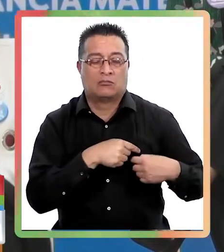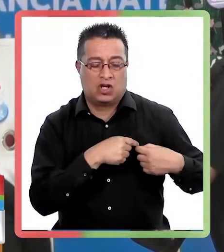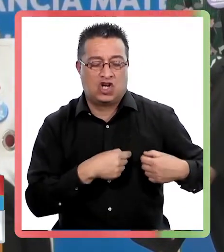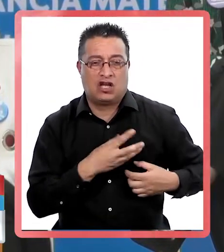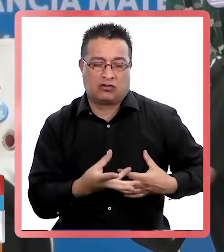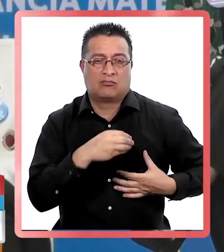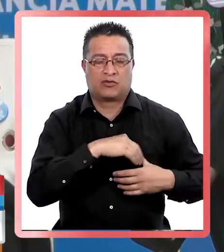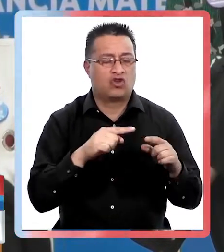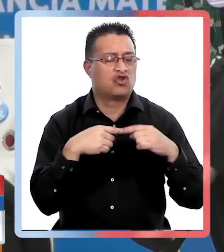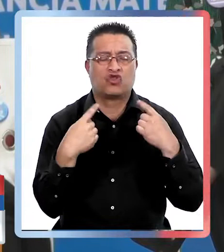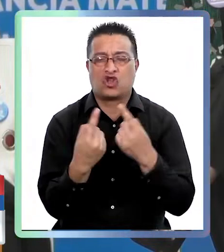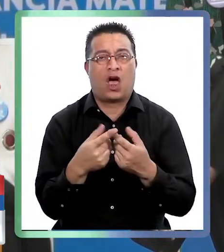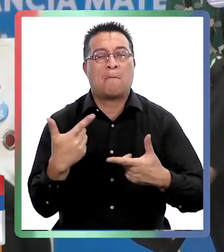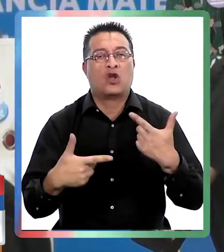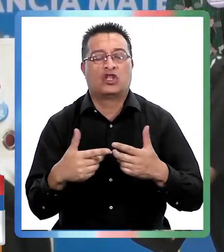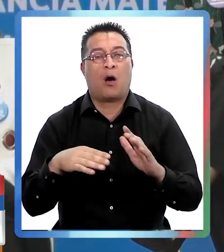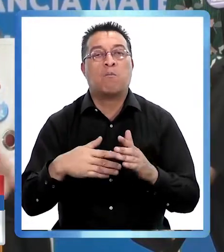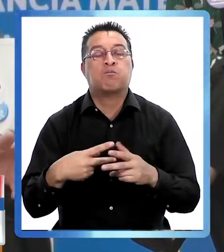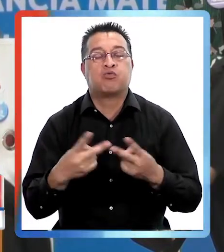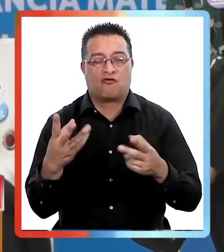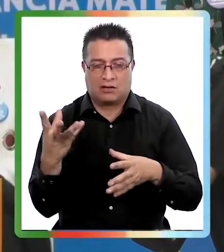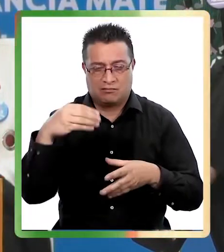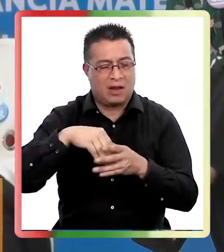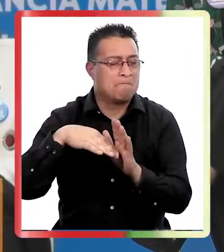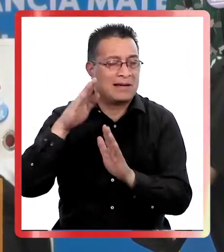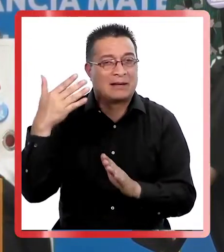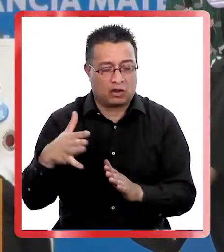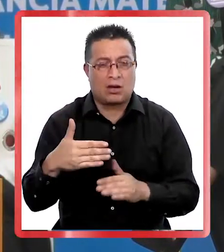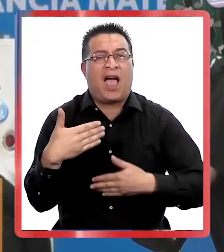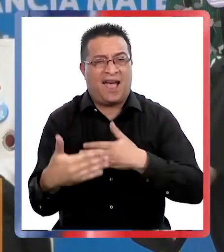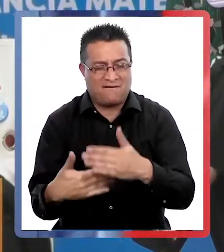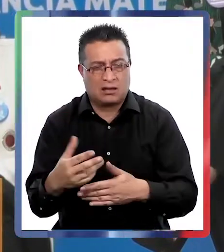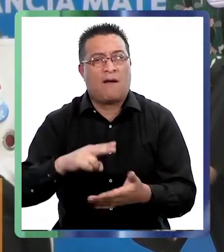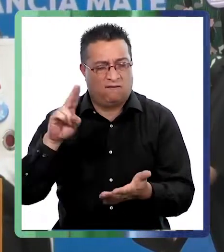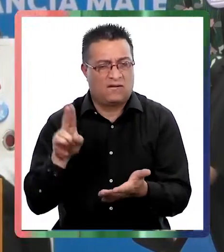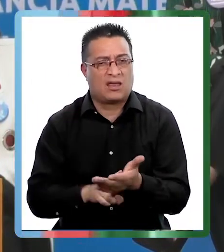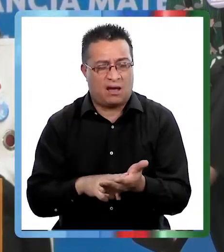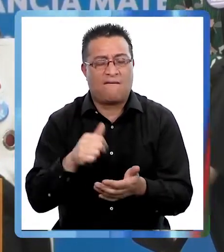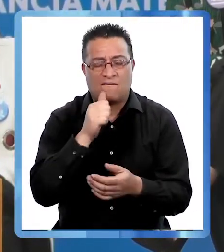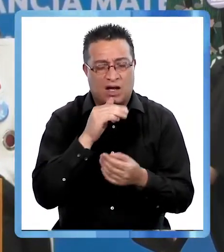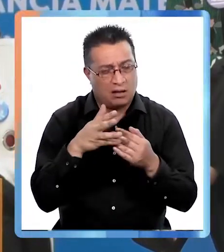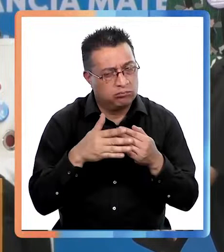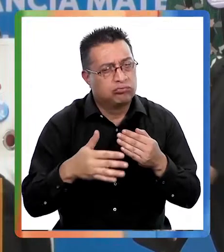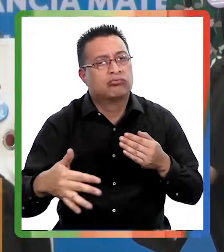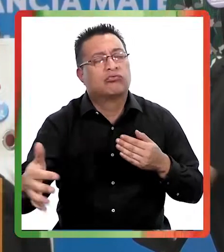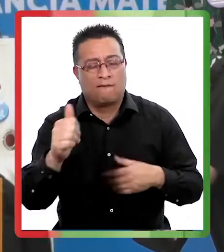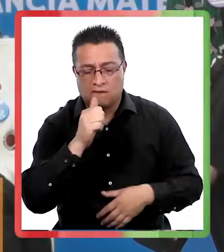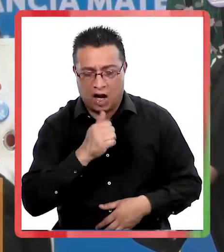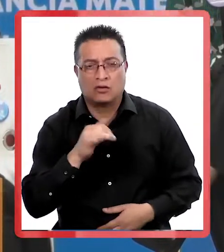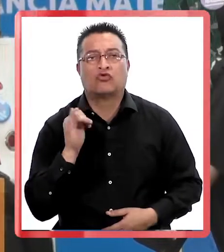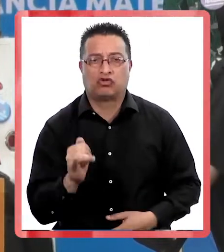corazón de todas nuestras políticas públicas. Y hemos logrado grandes avances, pero también es verdad, nos queda un largo camino por